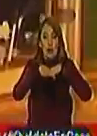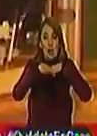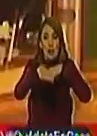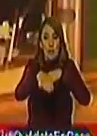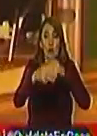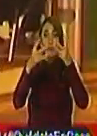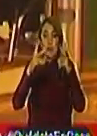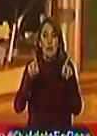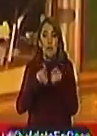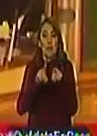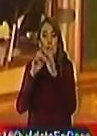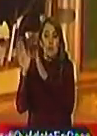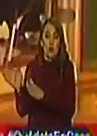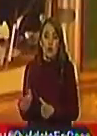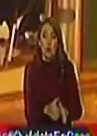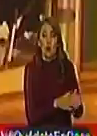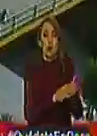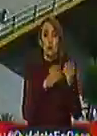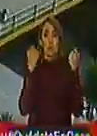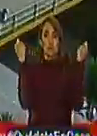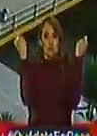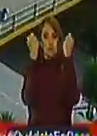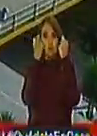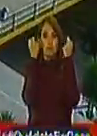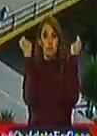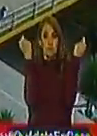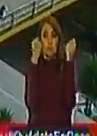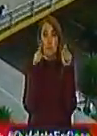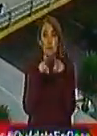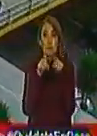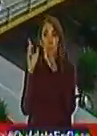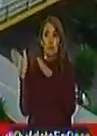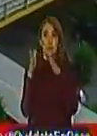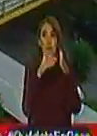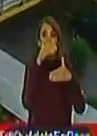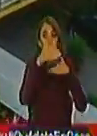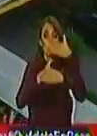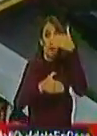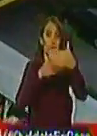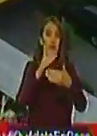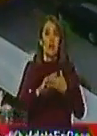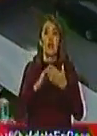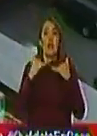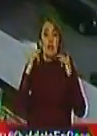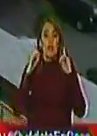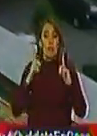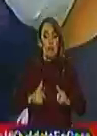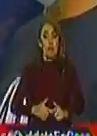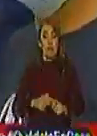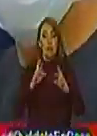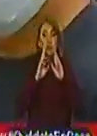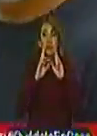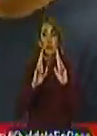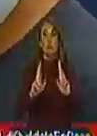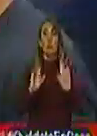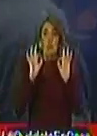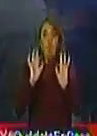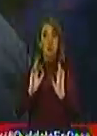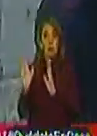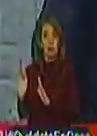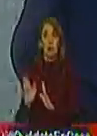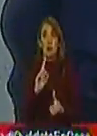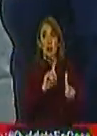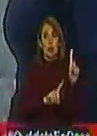o incluso los centros de diversión también alivian temporalmente los efectos ocasionados en la salud de los